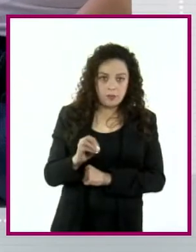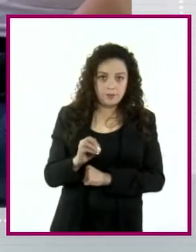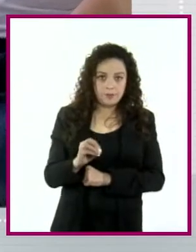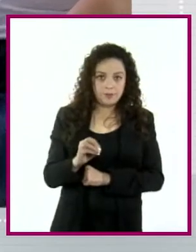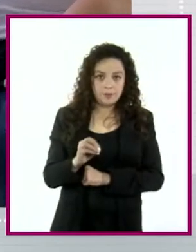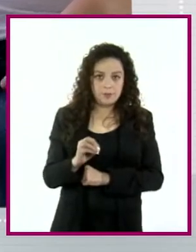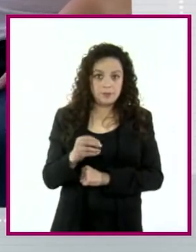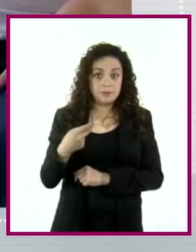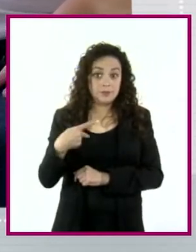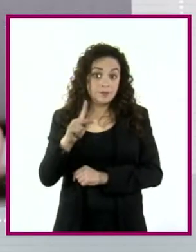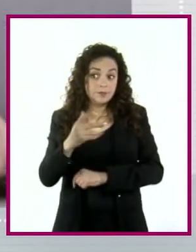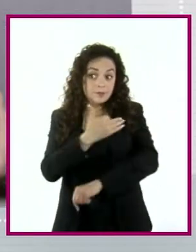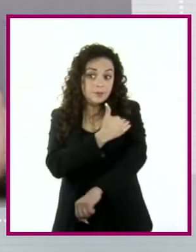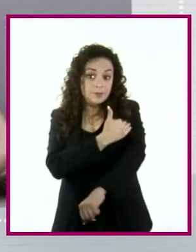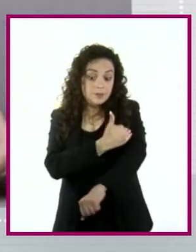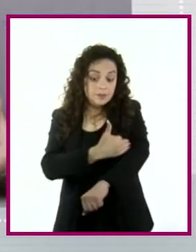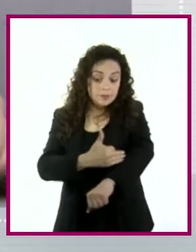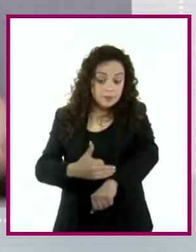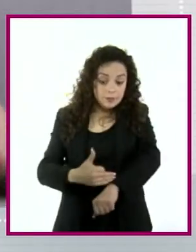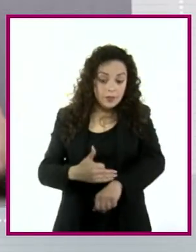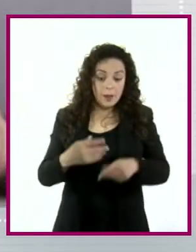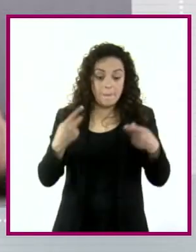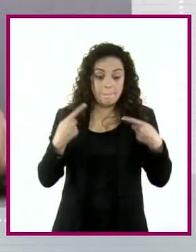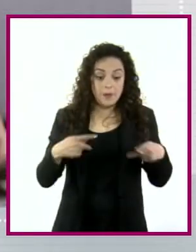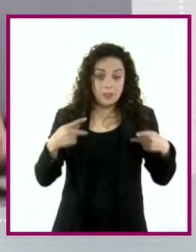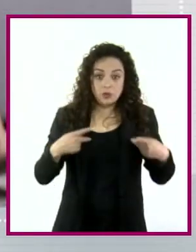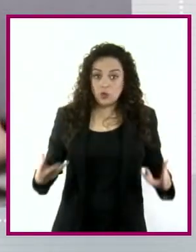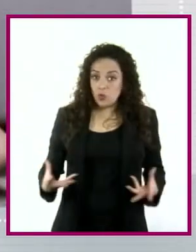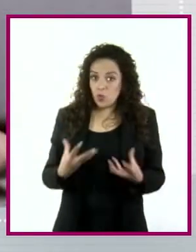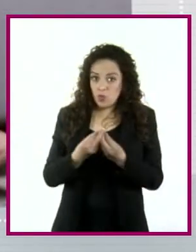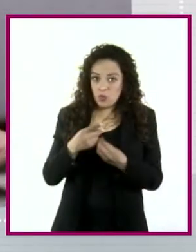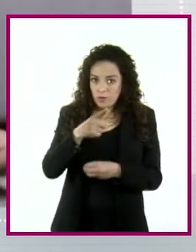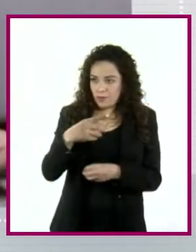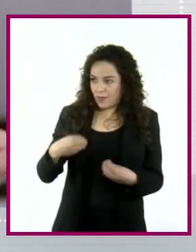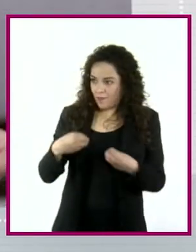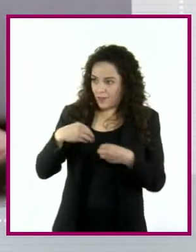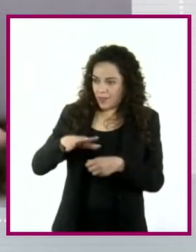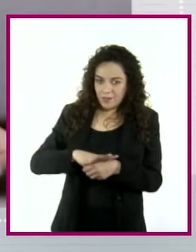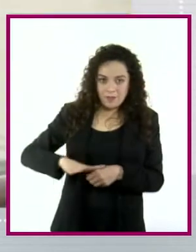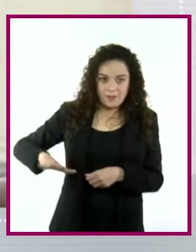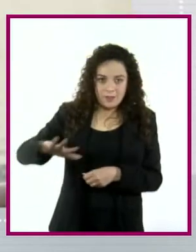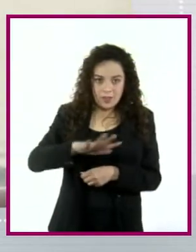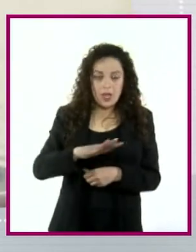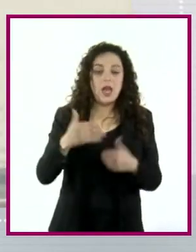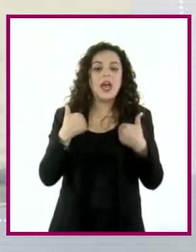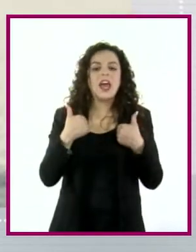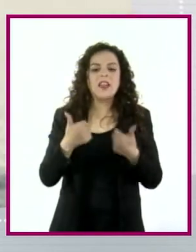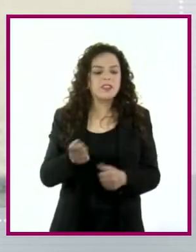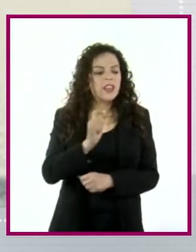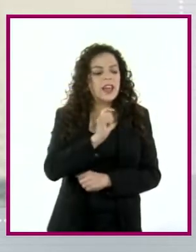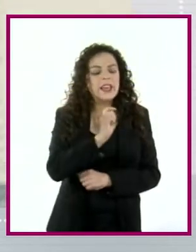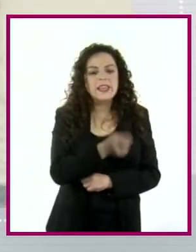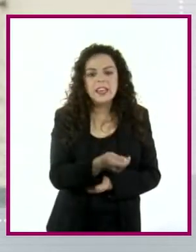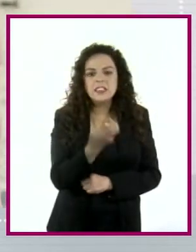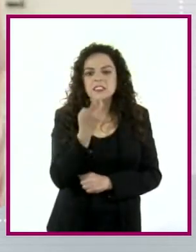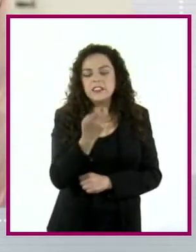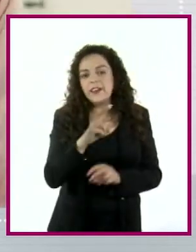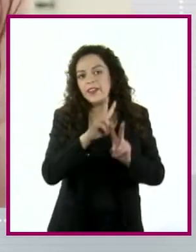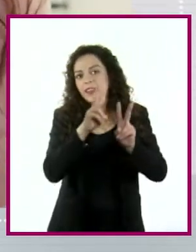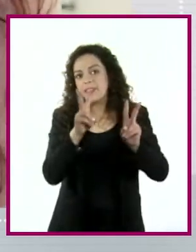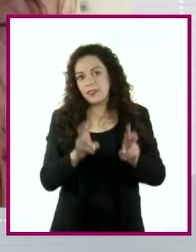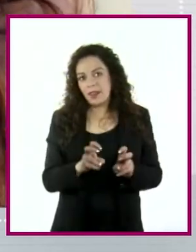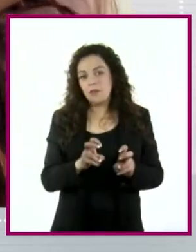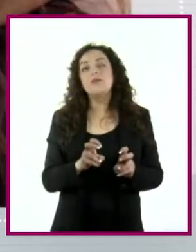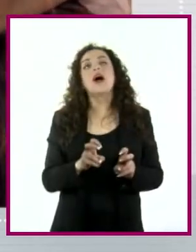las familias o las personas alrededor de estas personitas entiendan de lo que estamos hablando y les